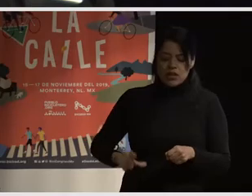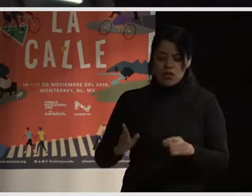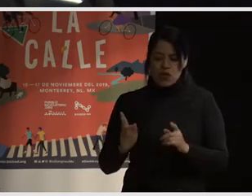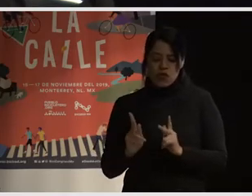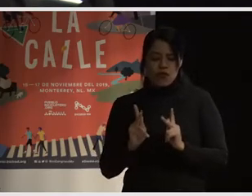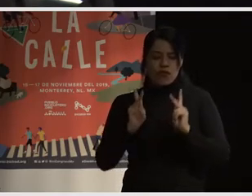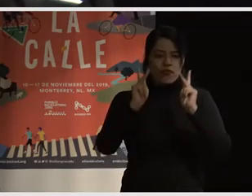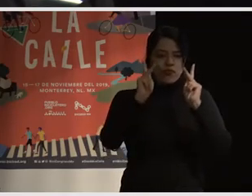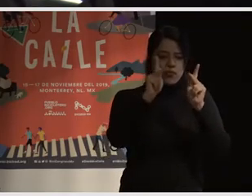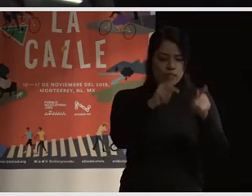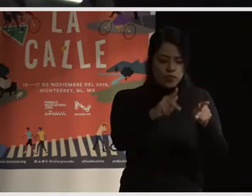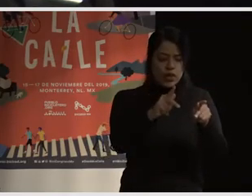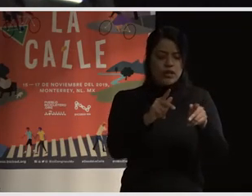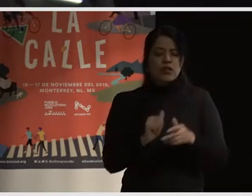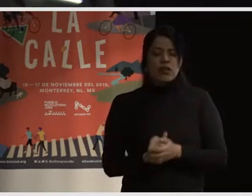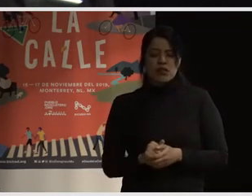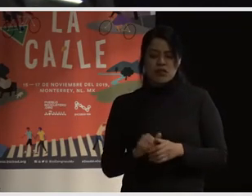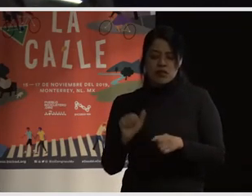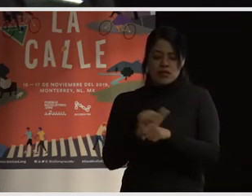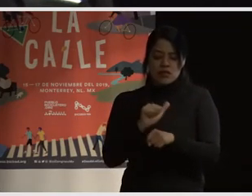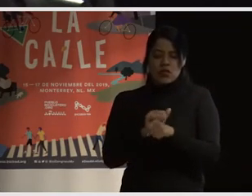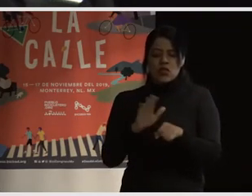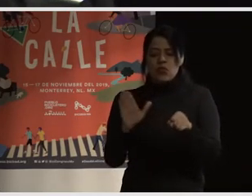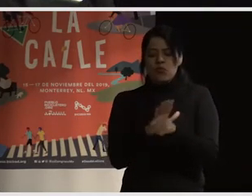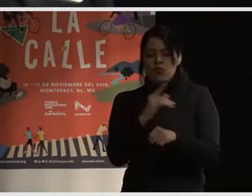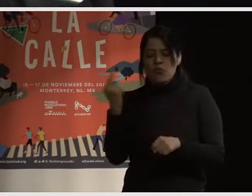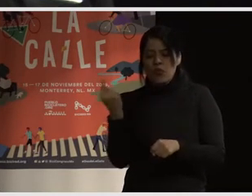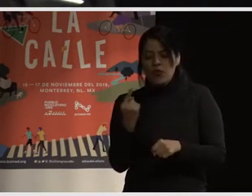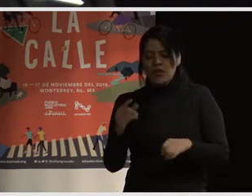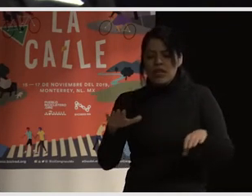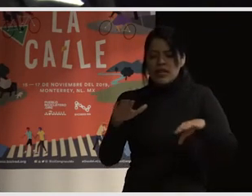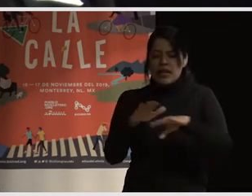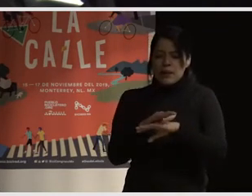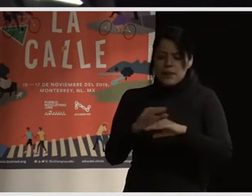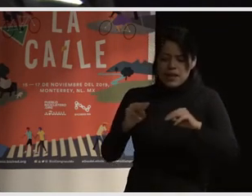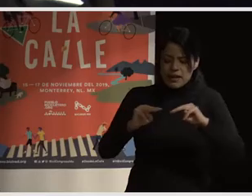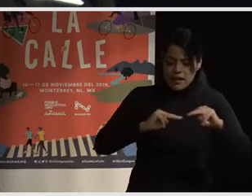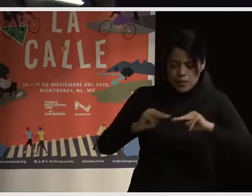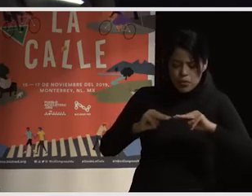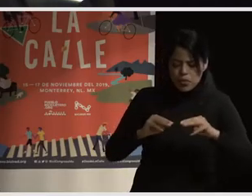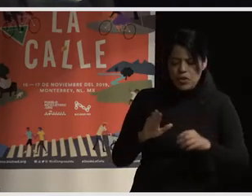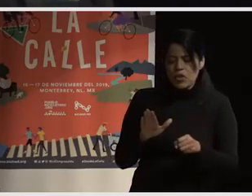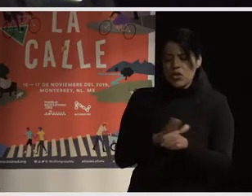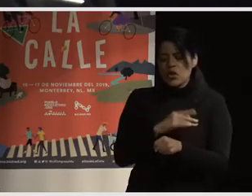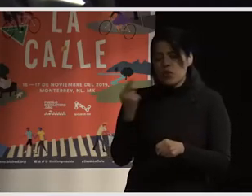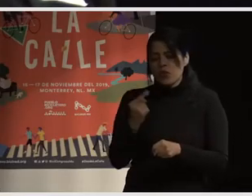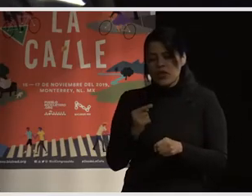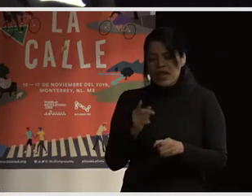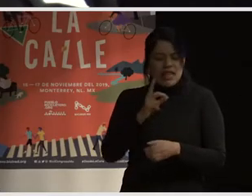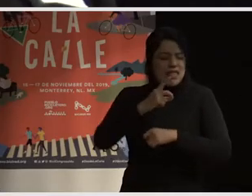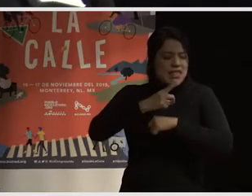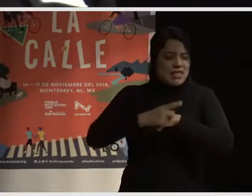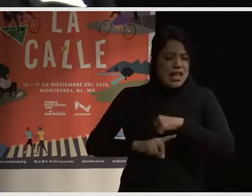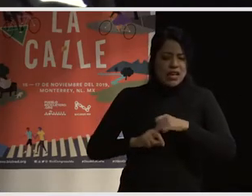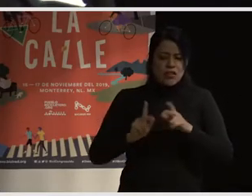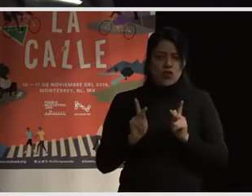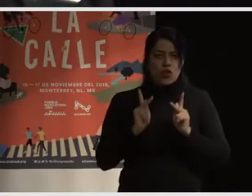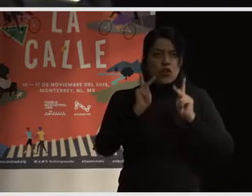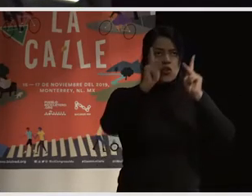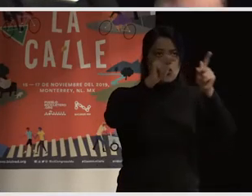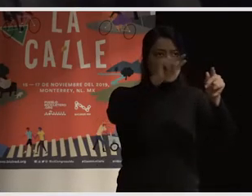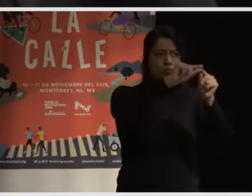tendría que cambiar el paradigma de la movilidad en la ciudad como nos hicieron tanto daños los puentes atirantados fueron diez